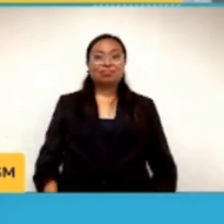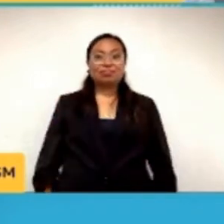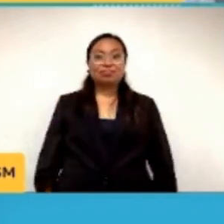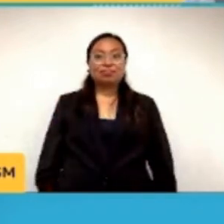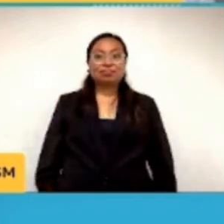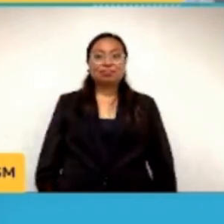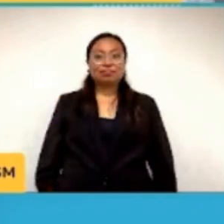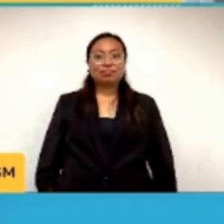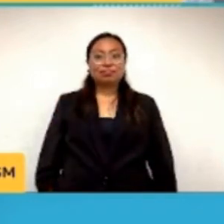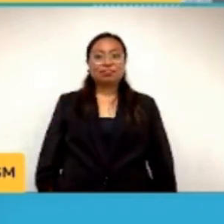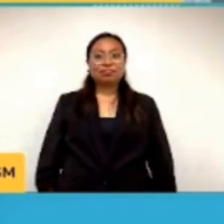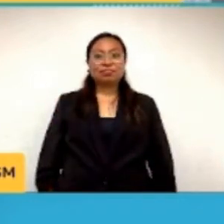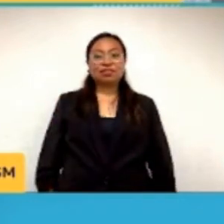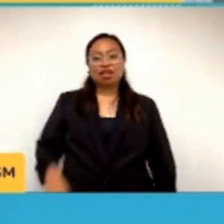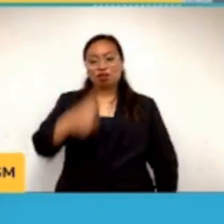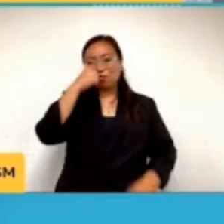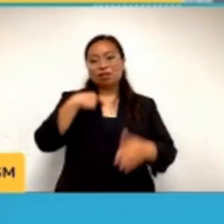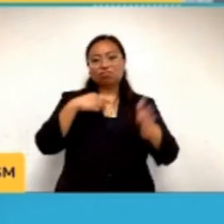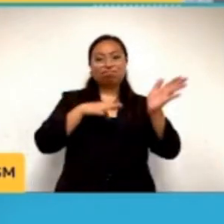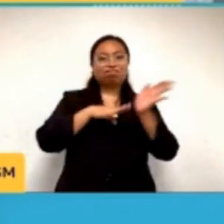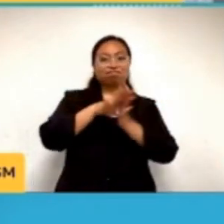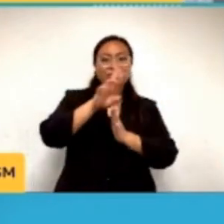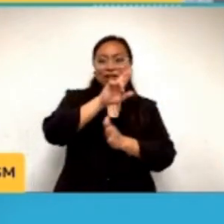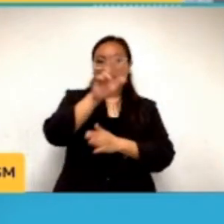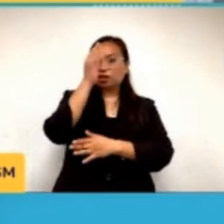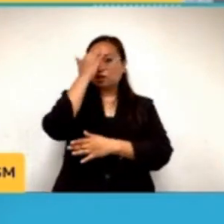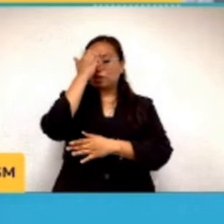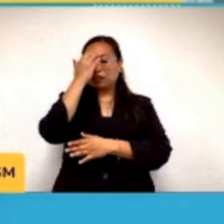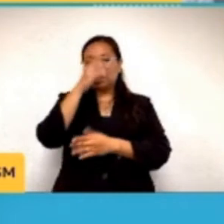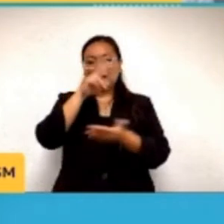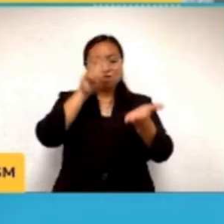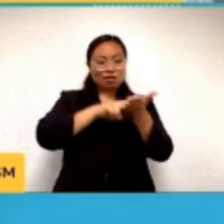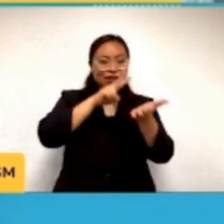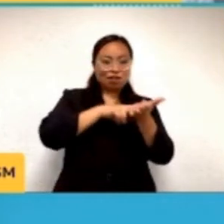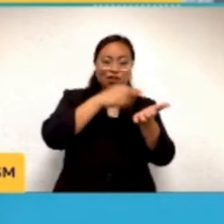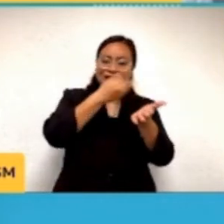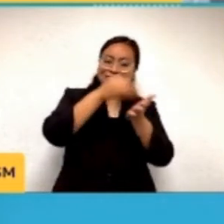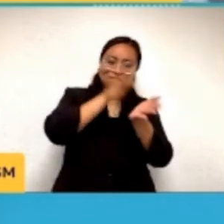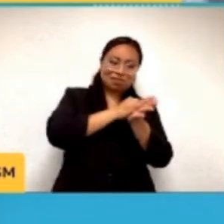que le da crédito, que reconoce esas ideas y esas